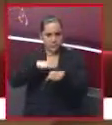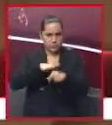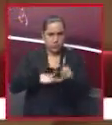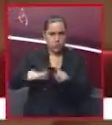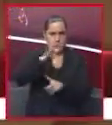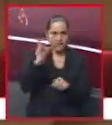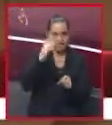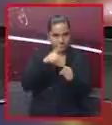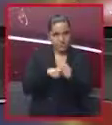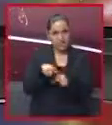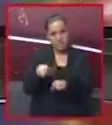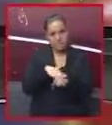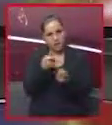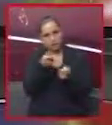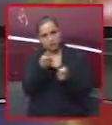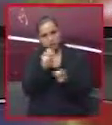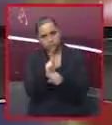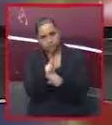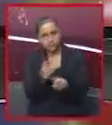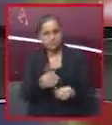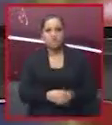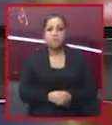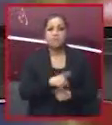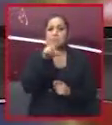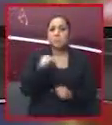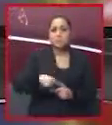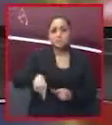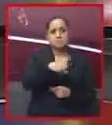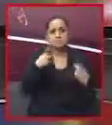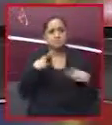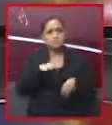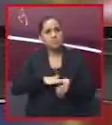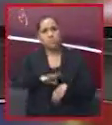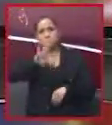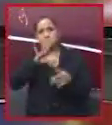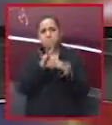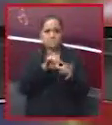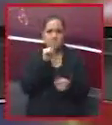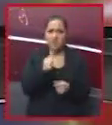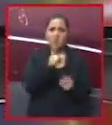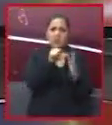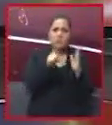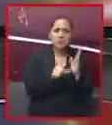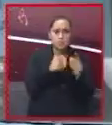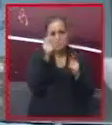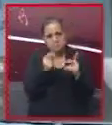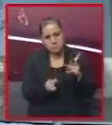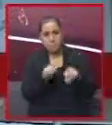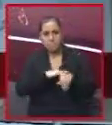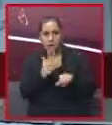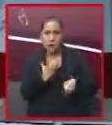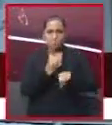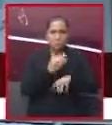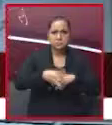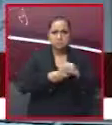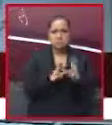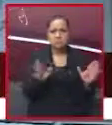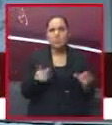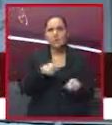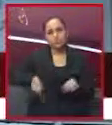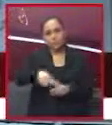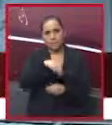Federal. Bueno, posteriormente, y al no haber oradores ni reservas al dictamen, la votación del mismo en lo general y en lo particular se llevó a cabo en